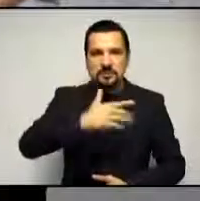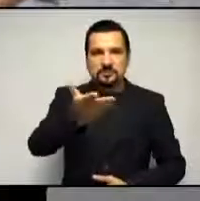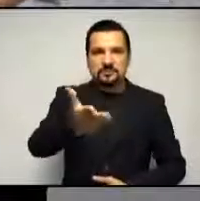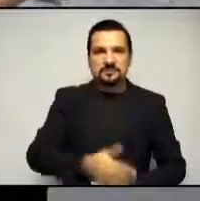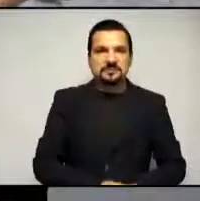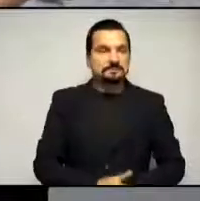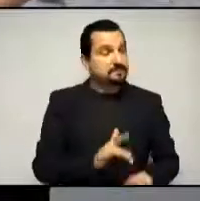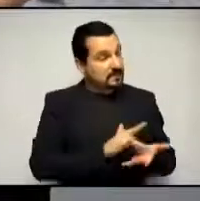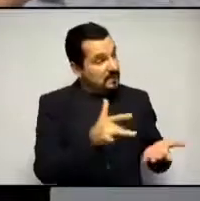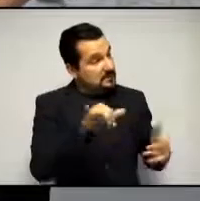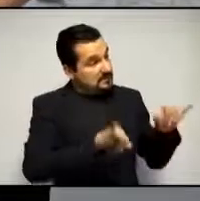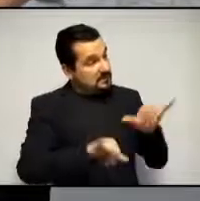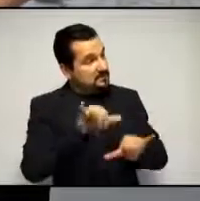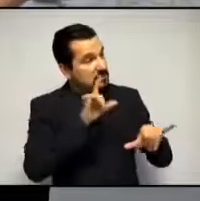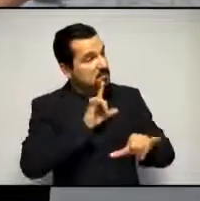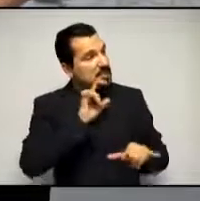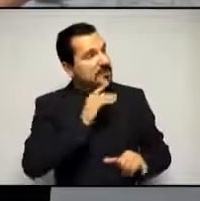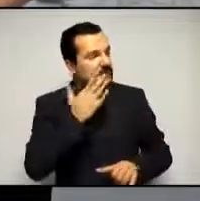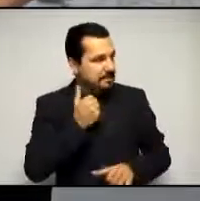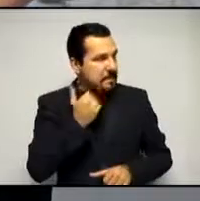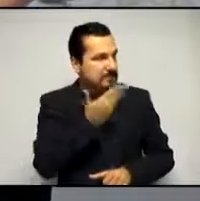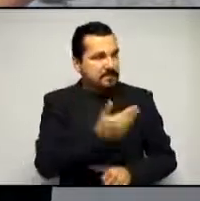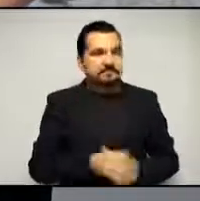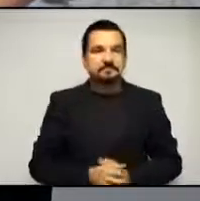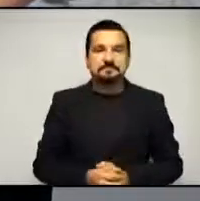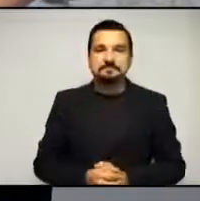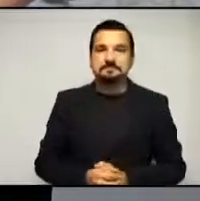muchas gracias química muy amable